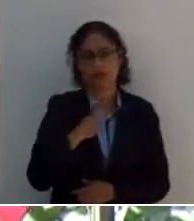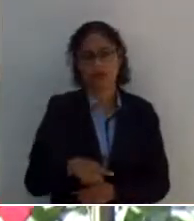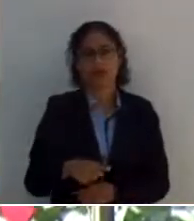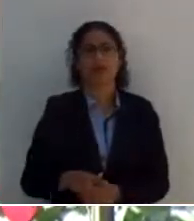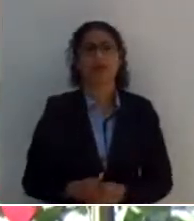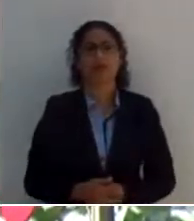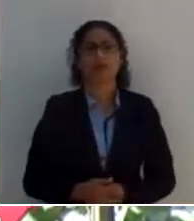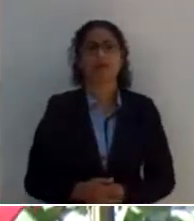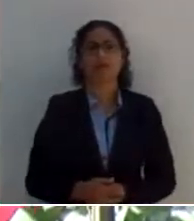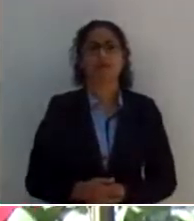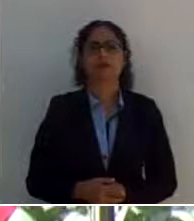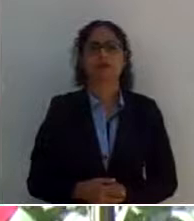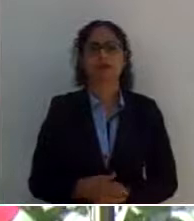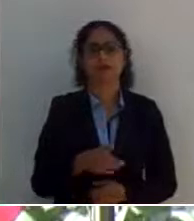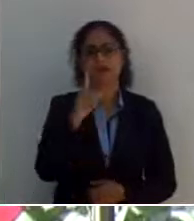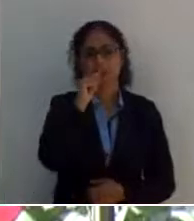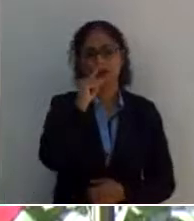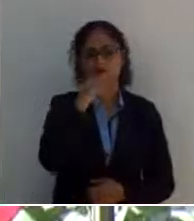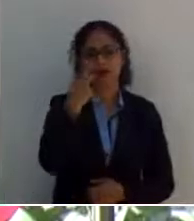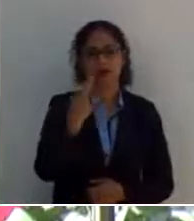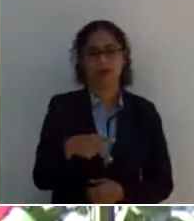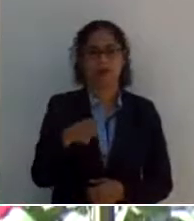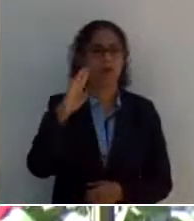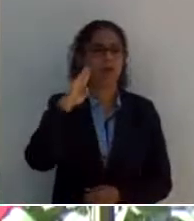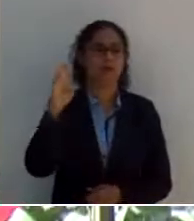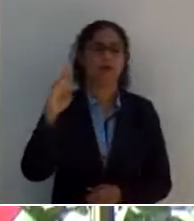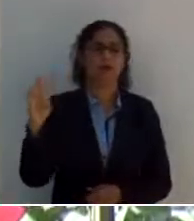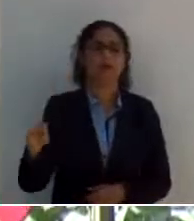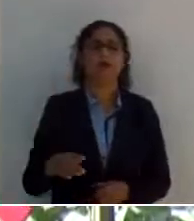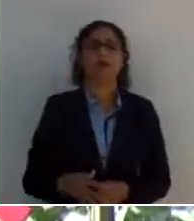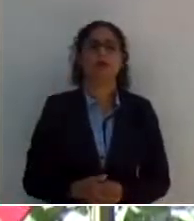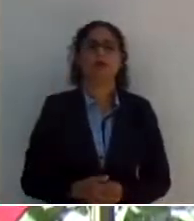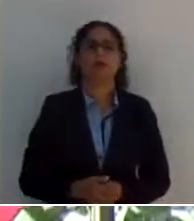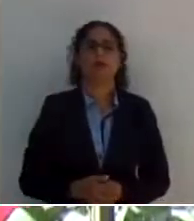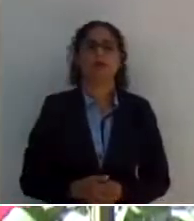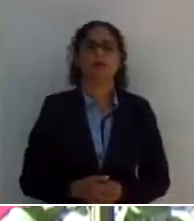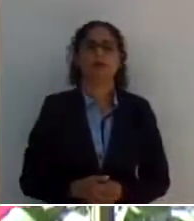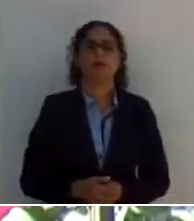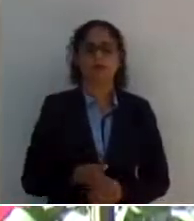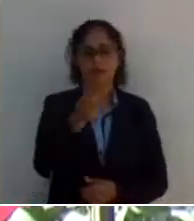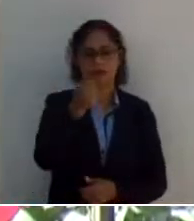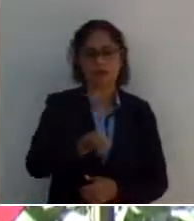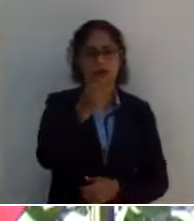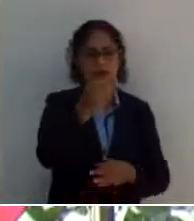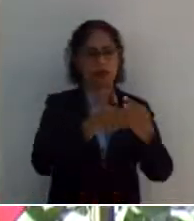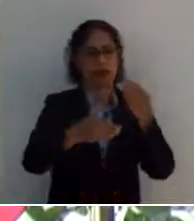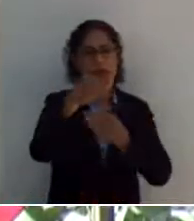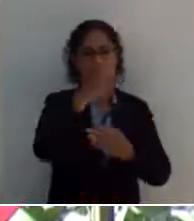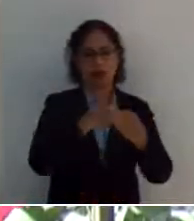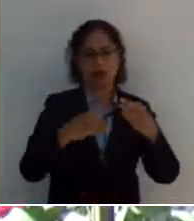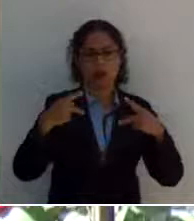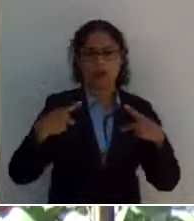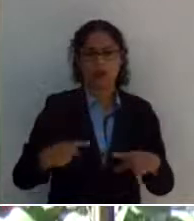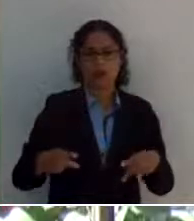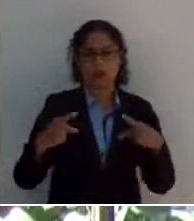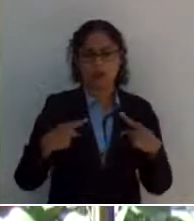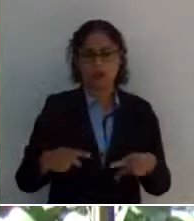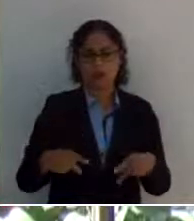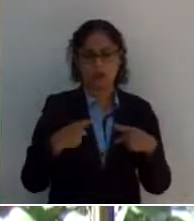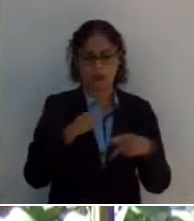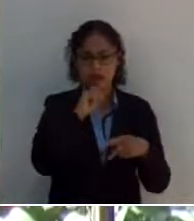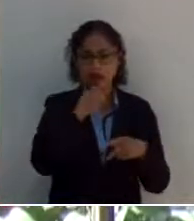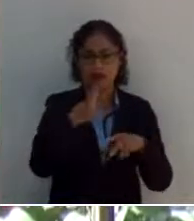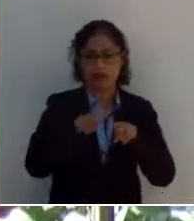compañeros elementos de la Policía Michoacán. Saludo a todos los integrantes del